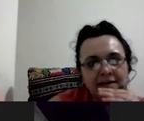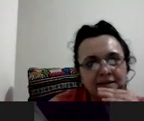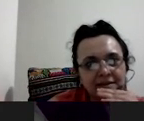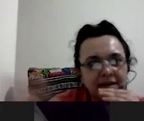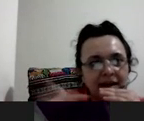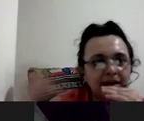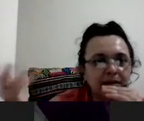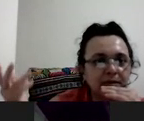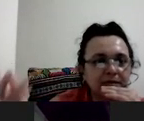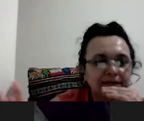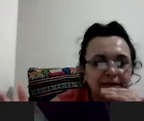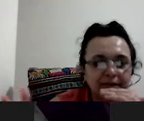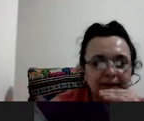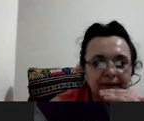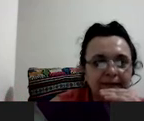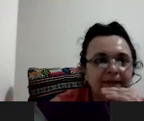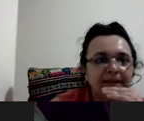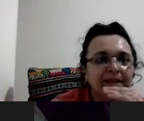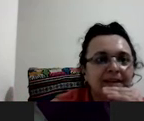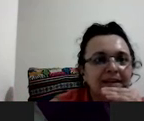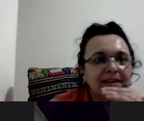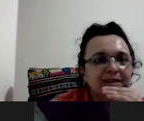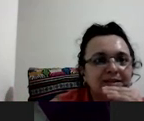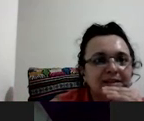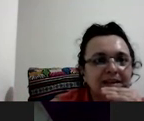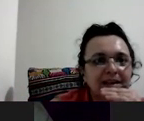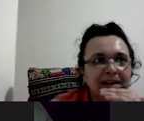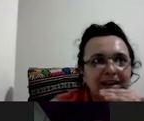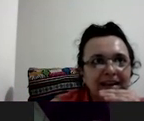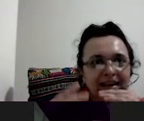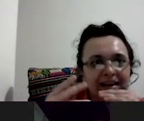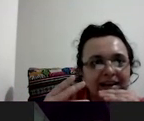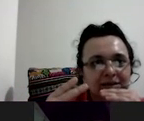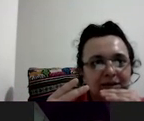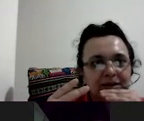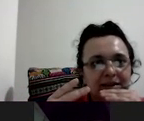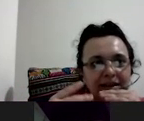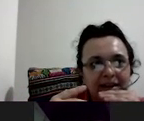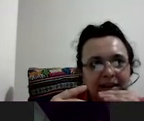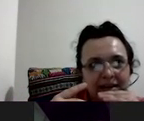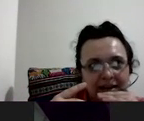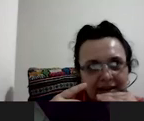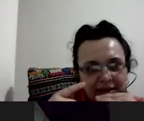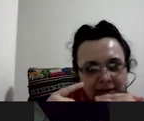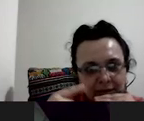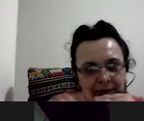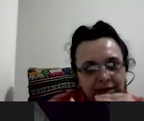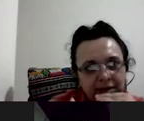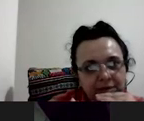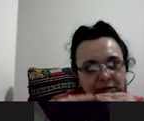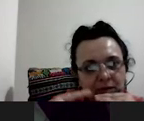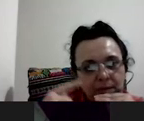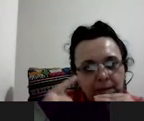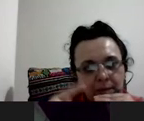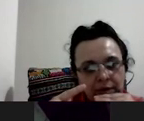el más alto. ¿Ok? Entonces, en el caso de